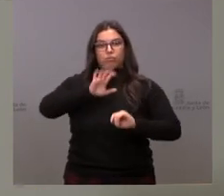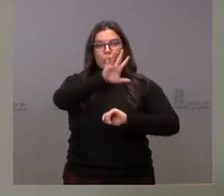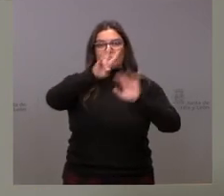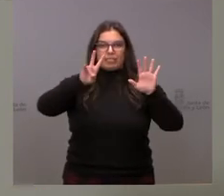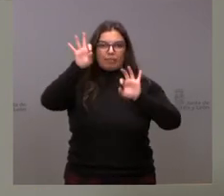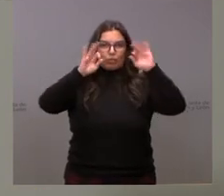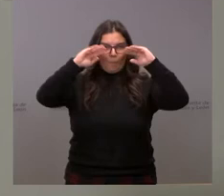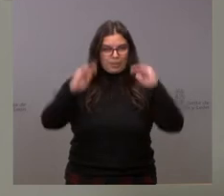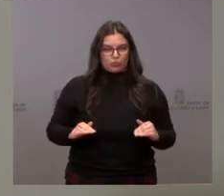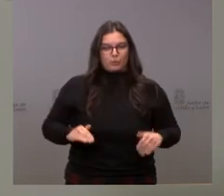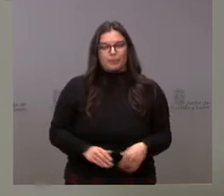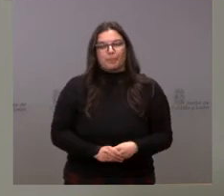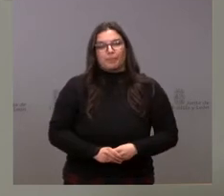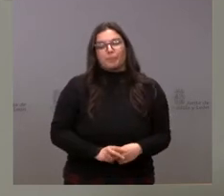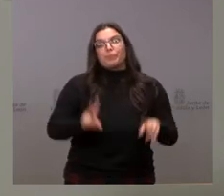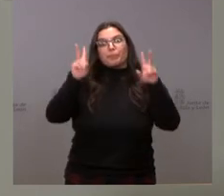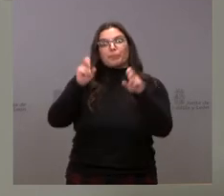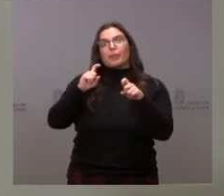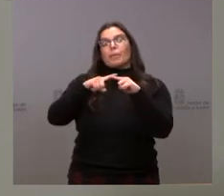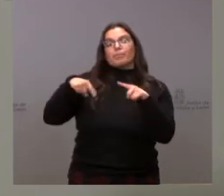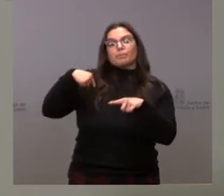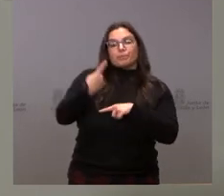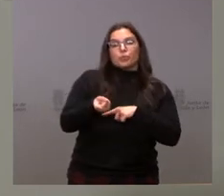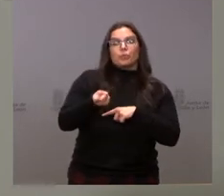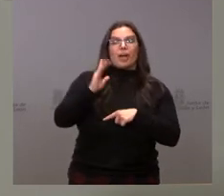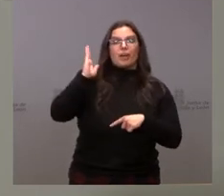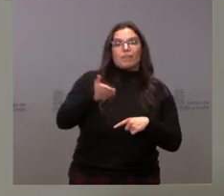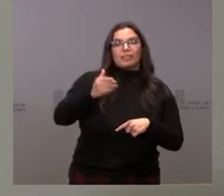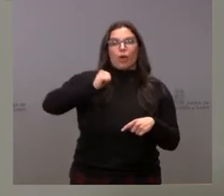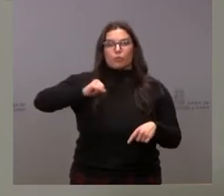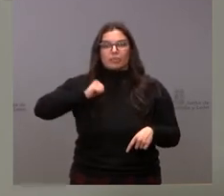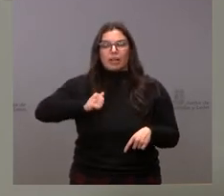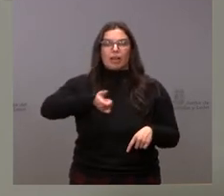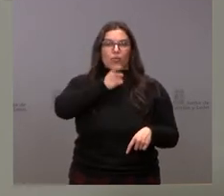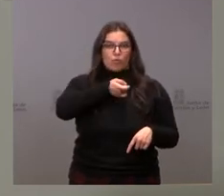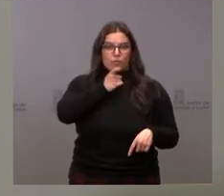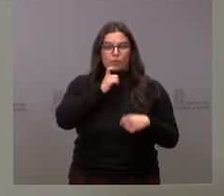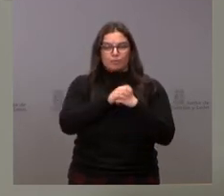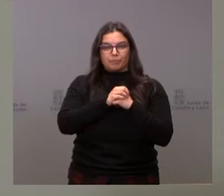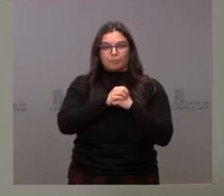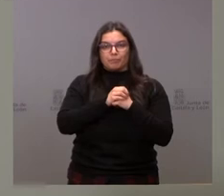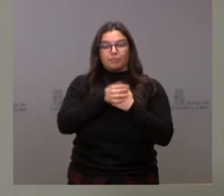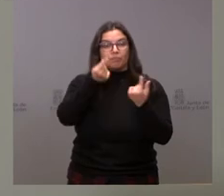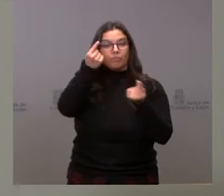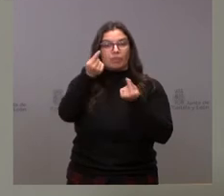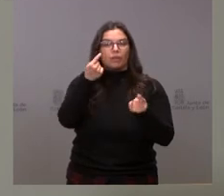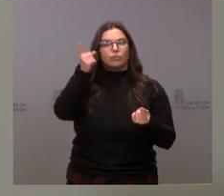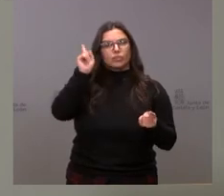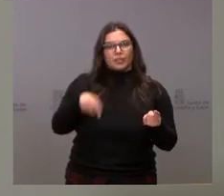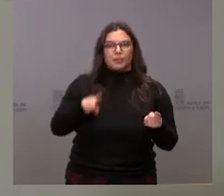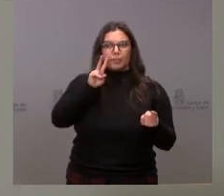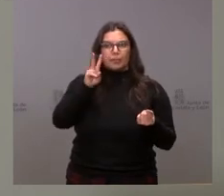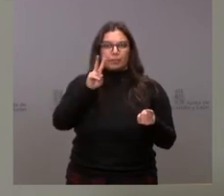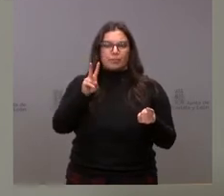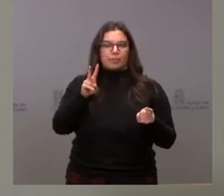casos por lo que respecta a la repercusión asistencial de la pandemia los datos muestran también una tendencia